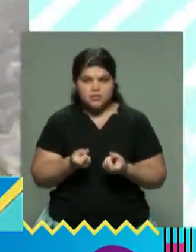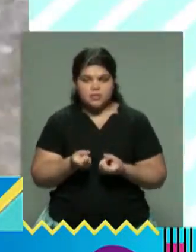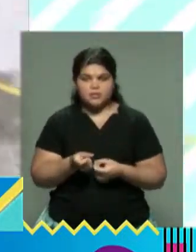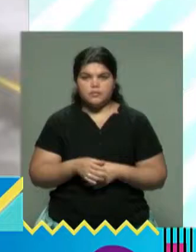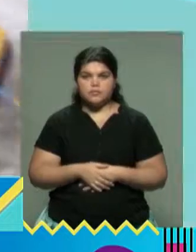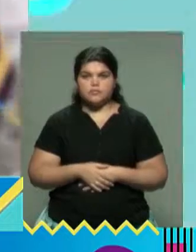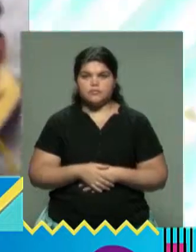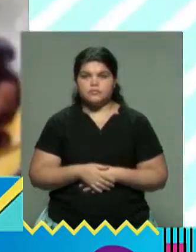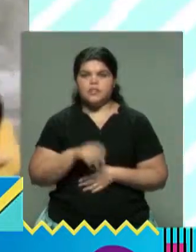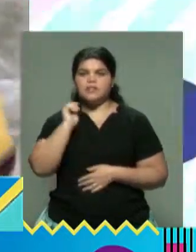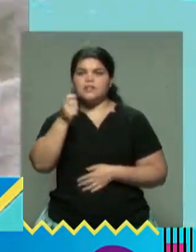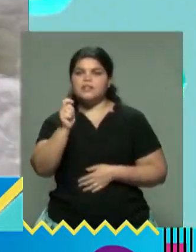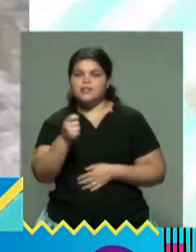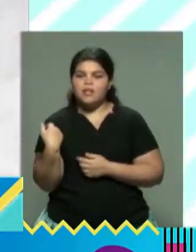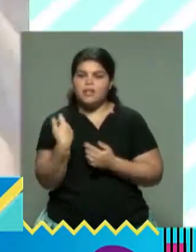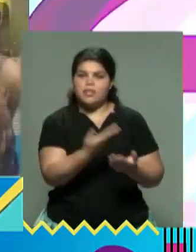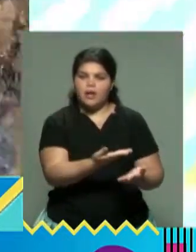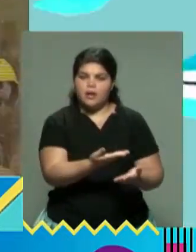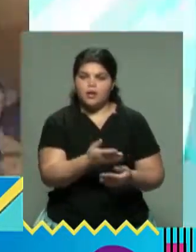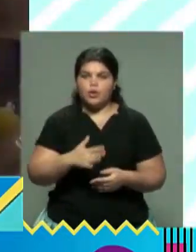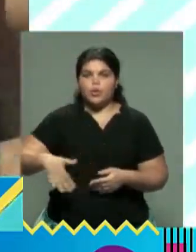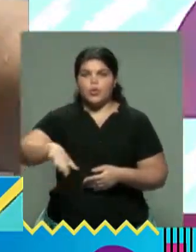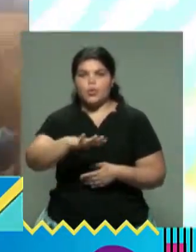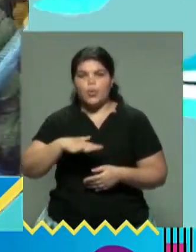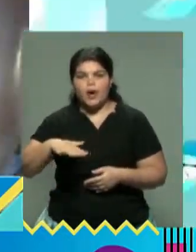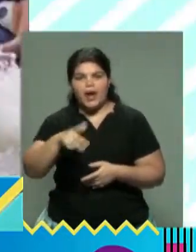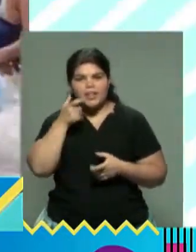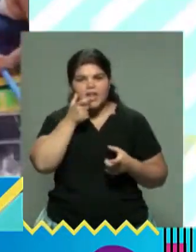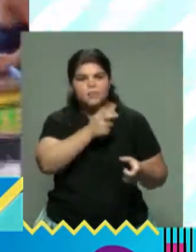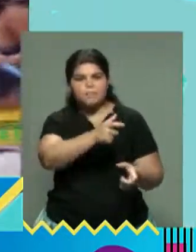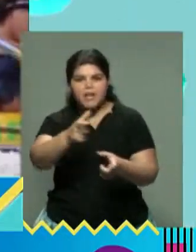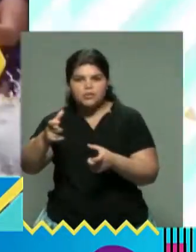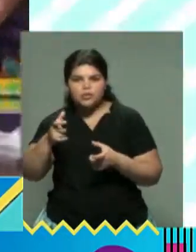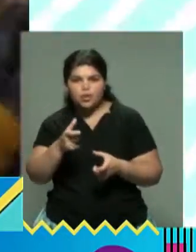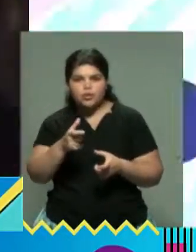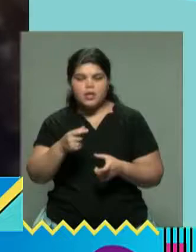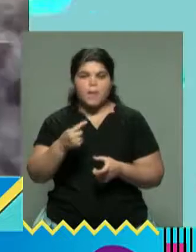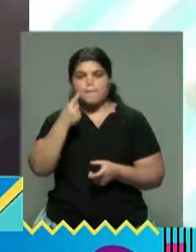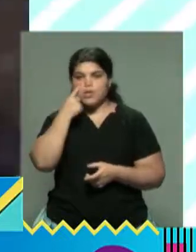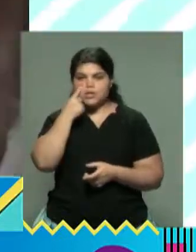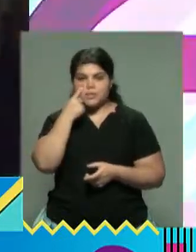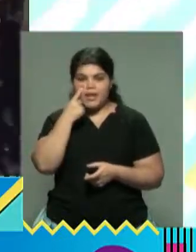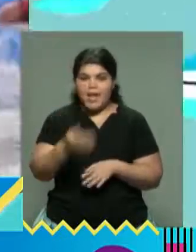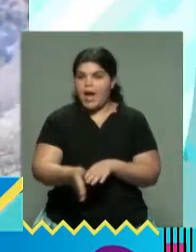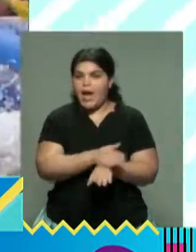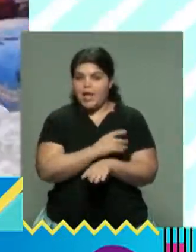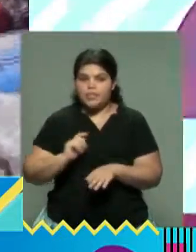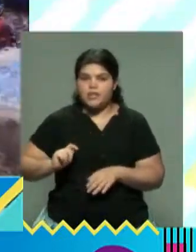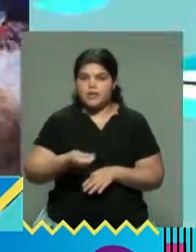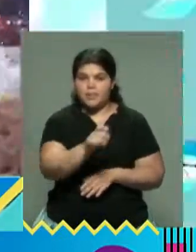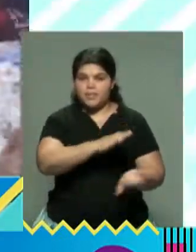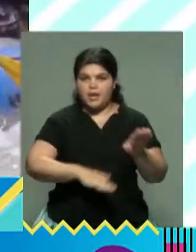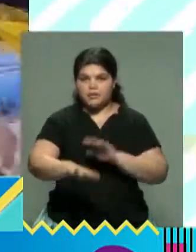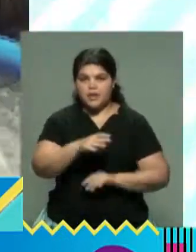a través del área de inspección en la municipalidad se requiere todo el trámite previo. El área de